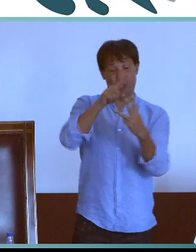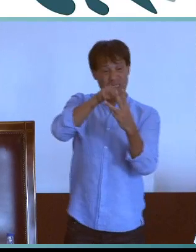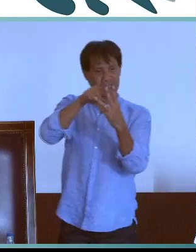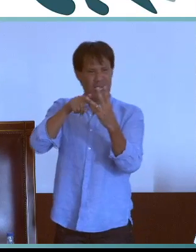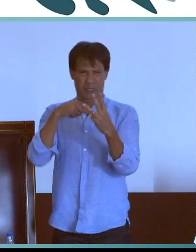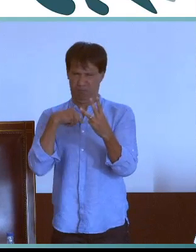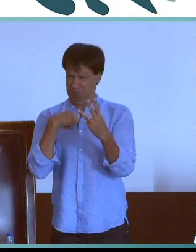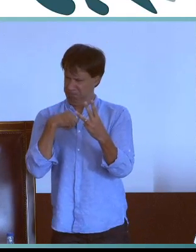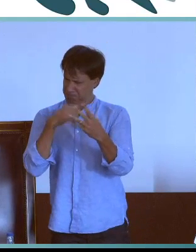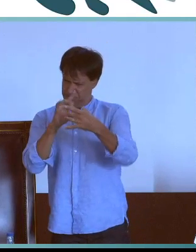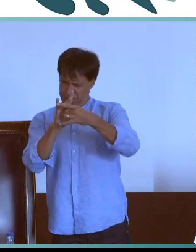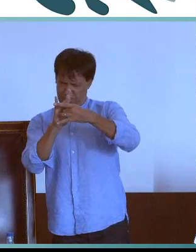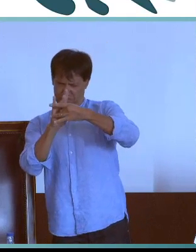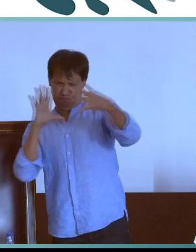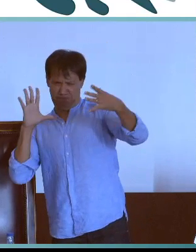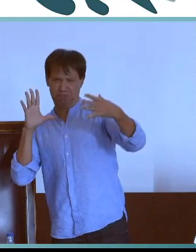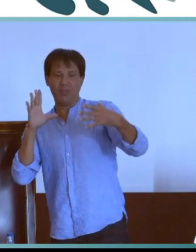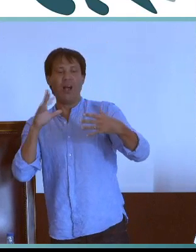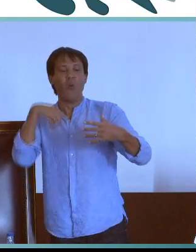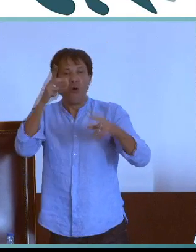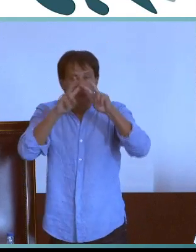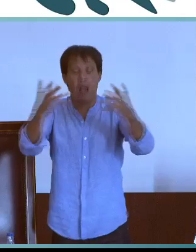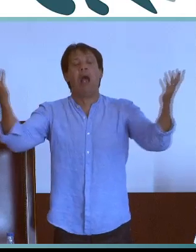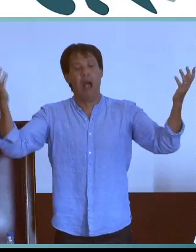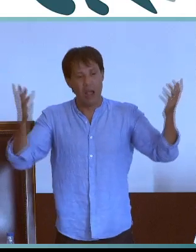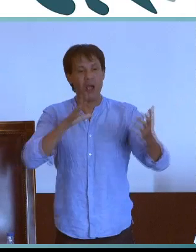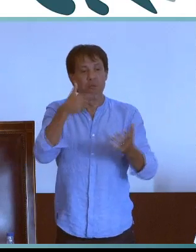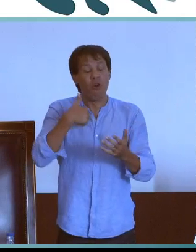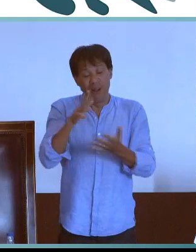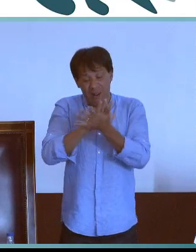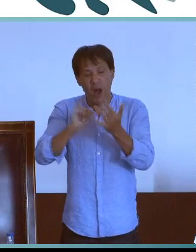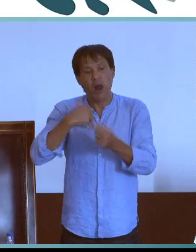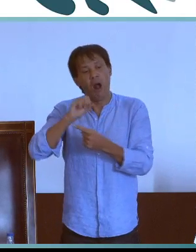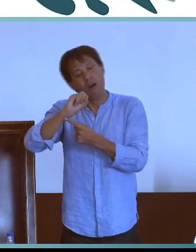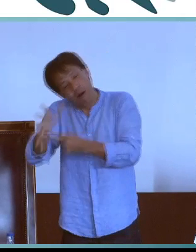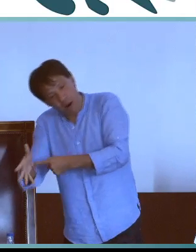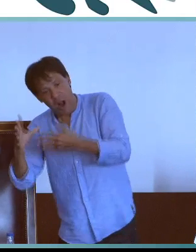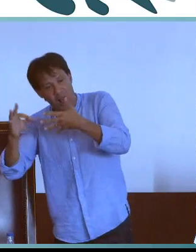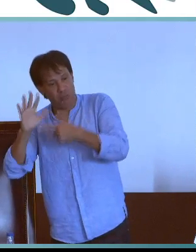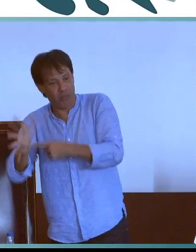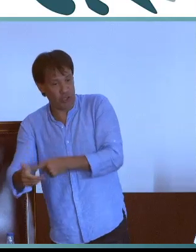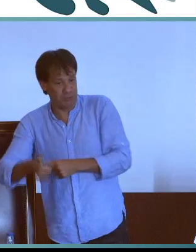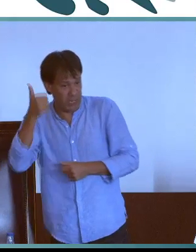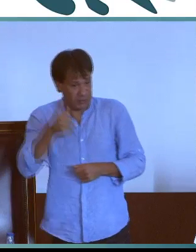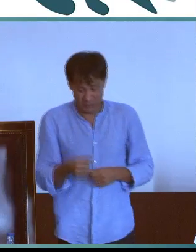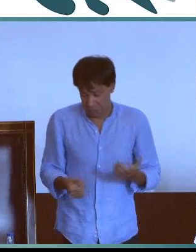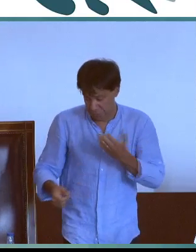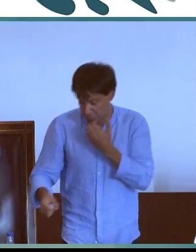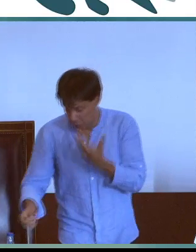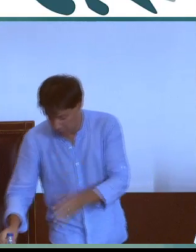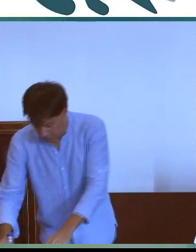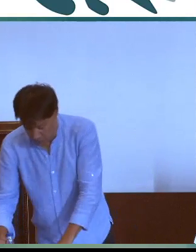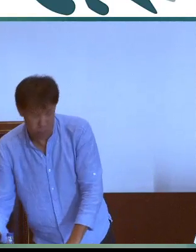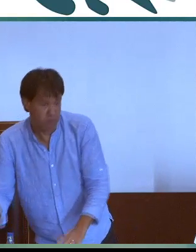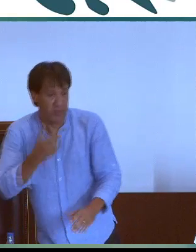Una vez que te dan el signo, claro, tienes que buscar cuál es la respuesta correcta. Pero en lengua